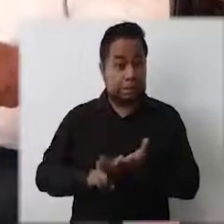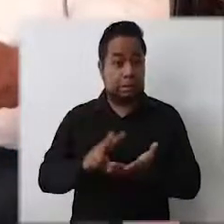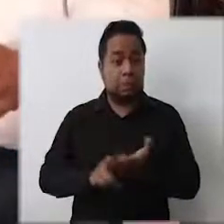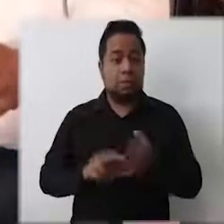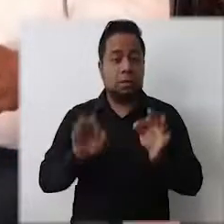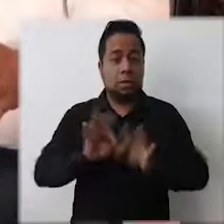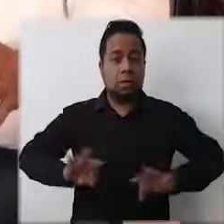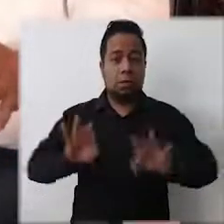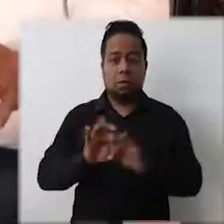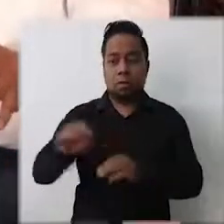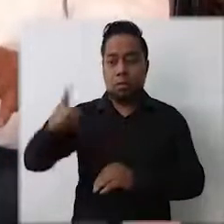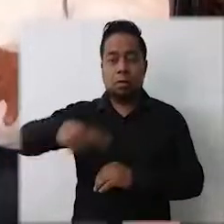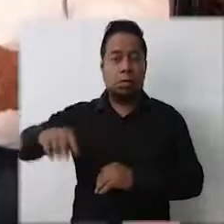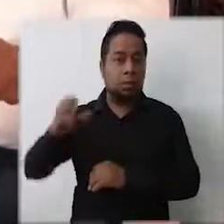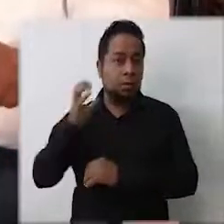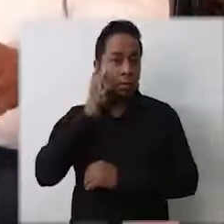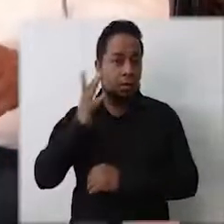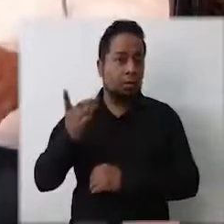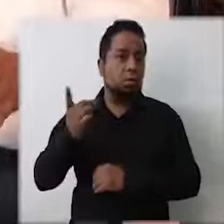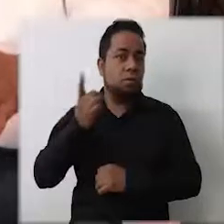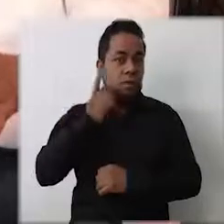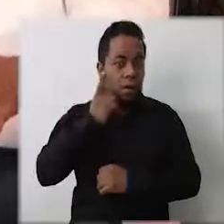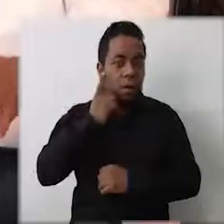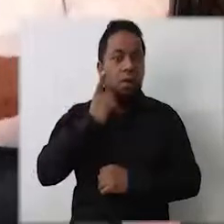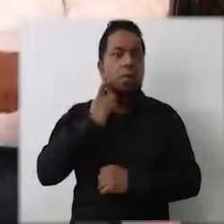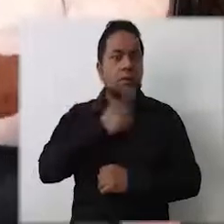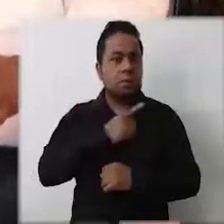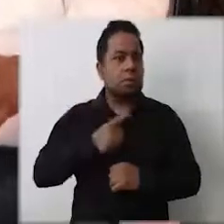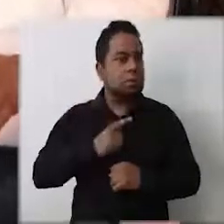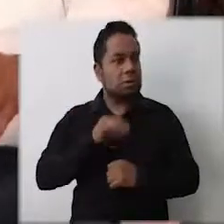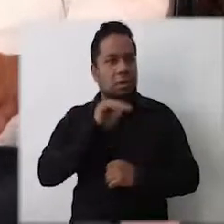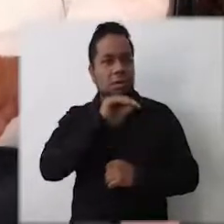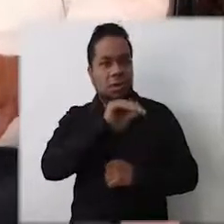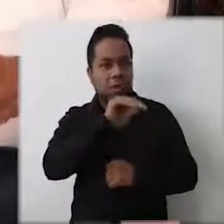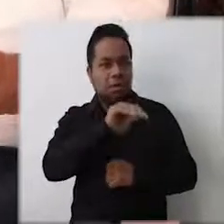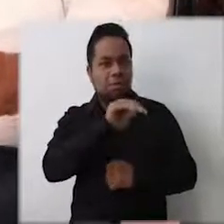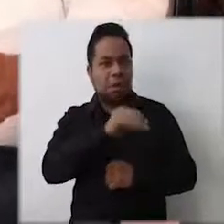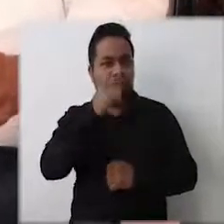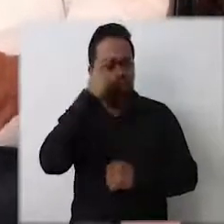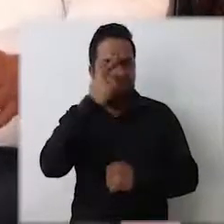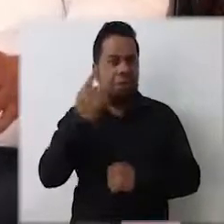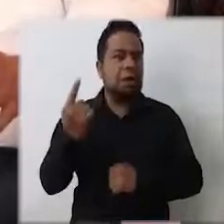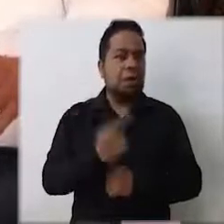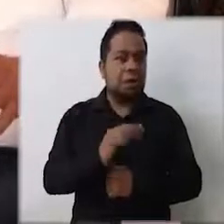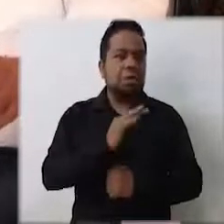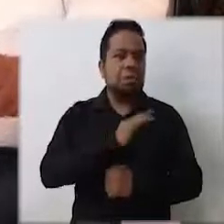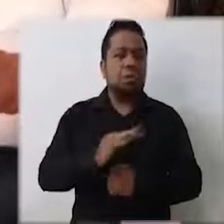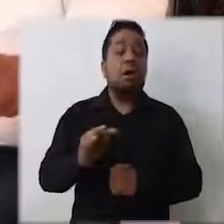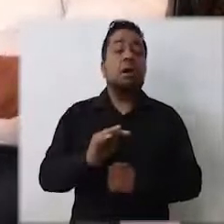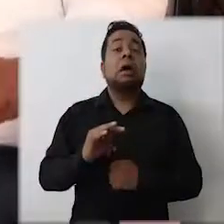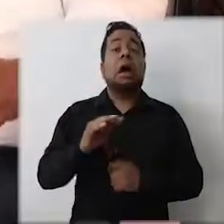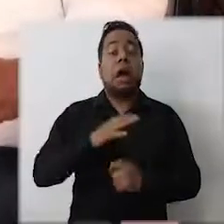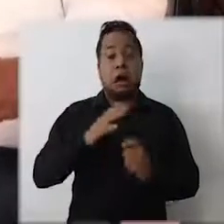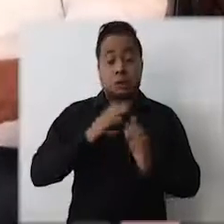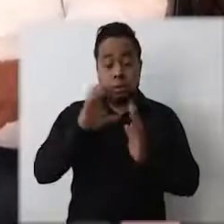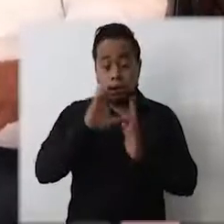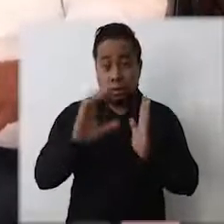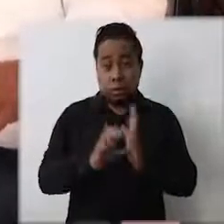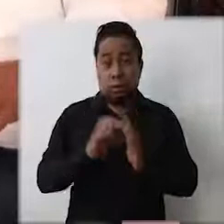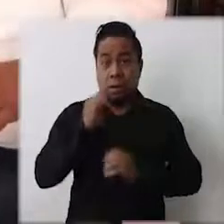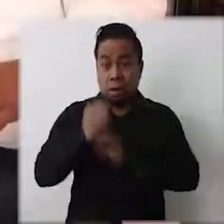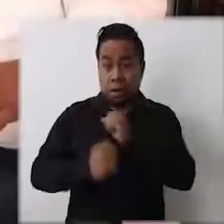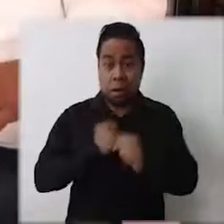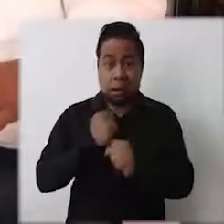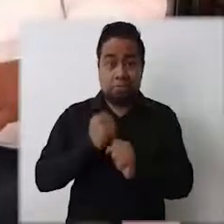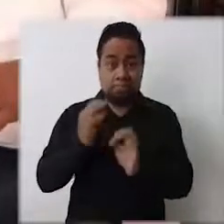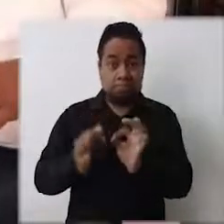serie de actos conmemorativos a este hecho, que desde luego fortalece y da origen a un federalismo vivo y